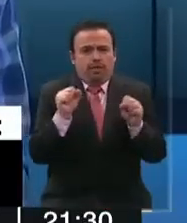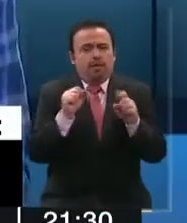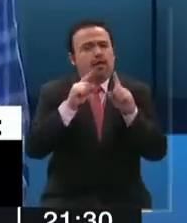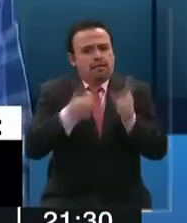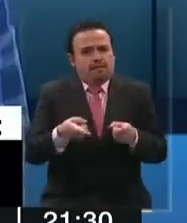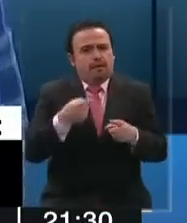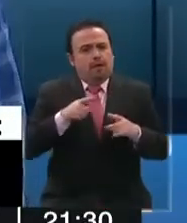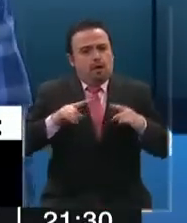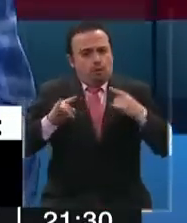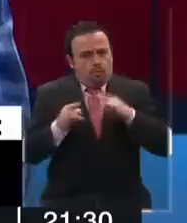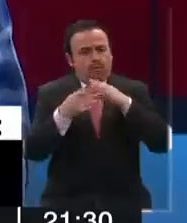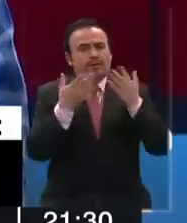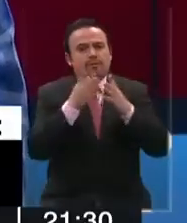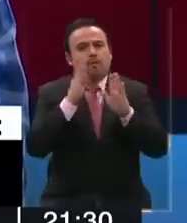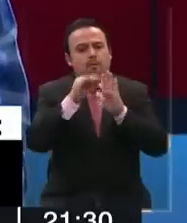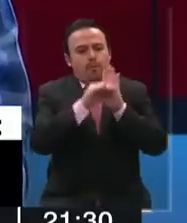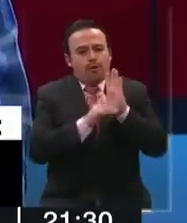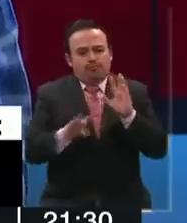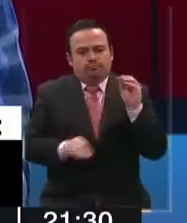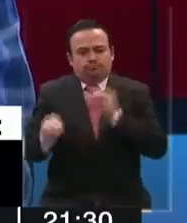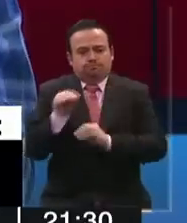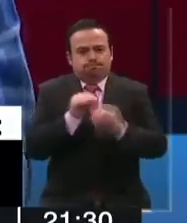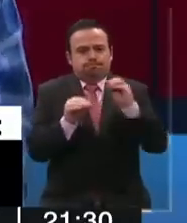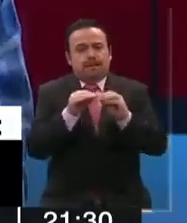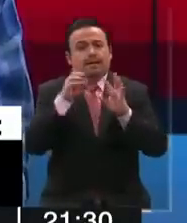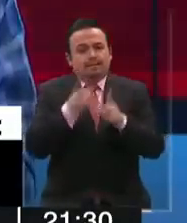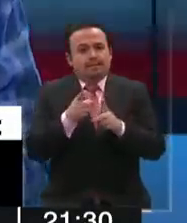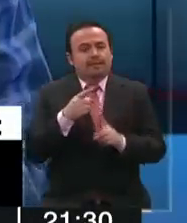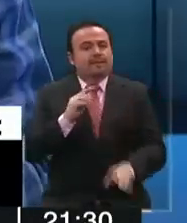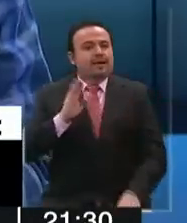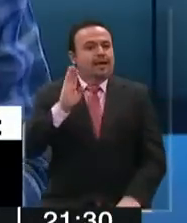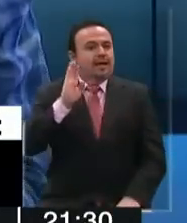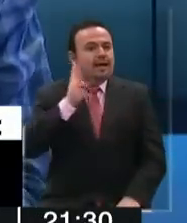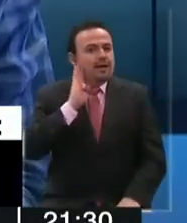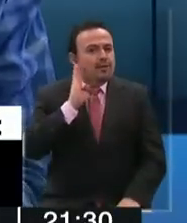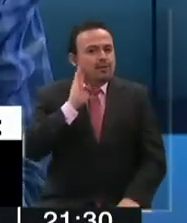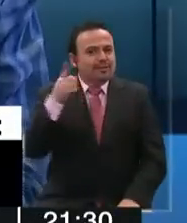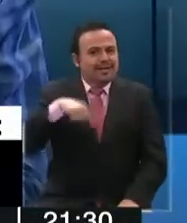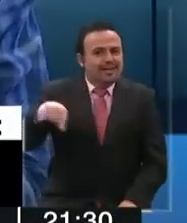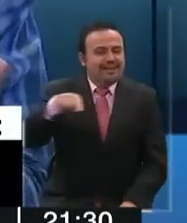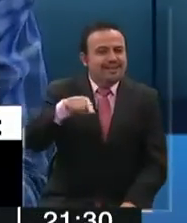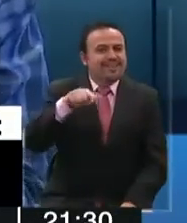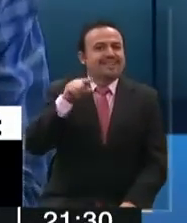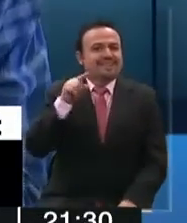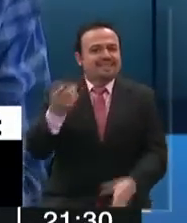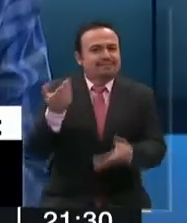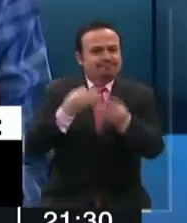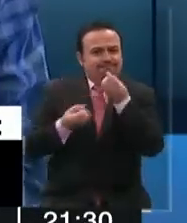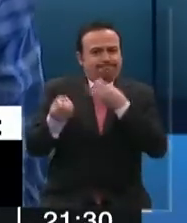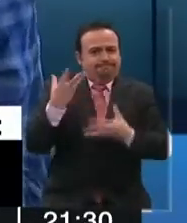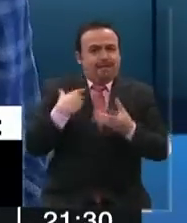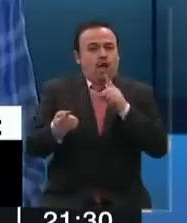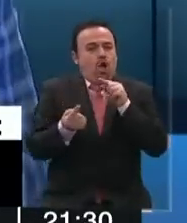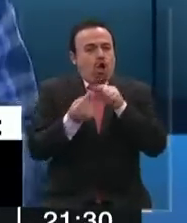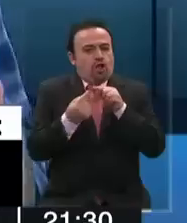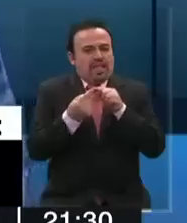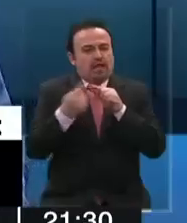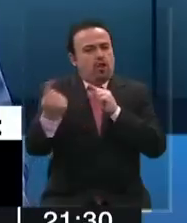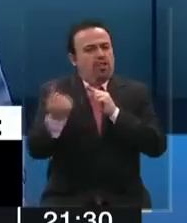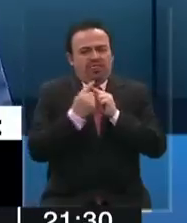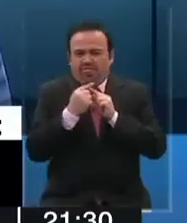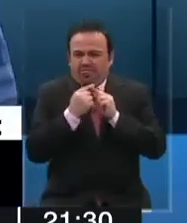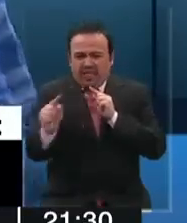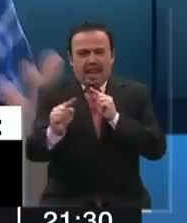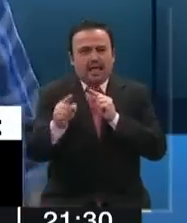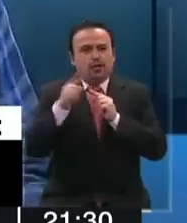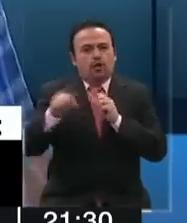construyendo un programa de gobierno que precisamente está basado en el contacto directo con